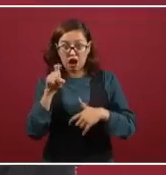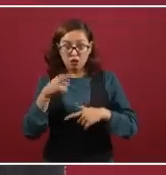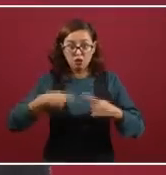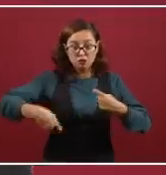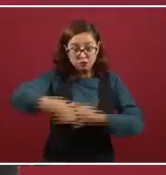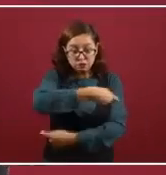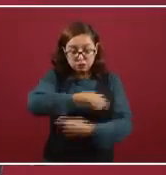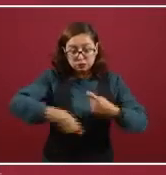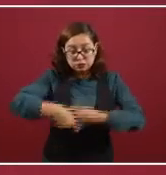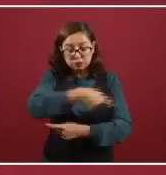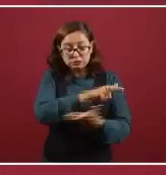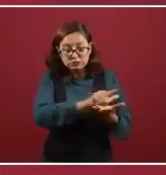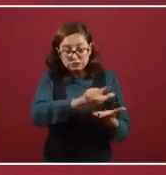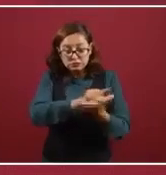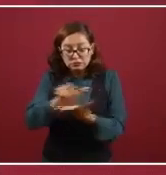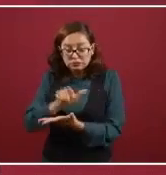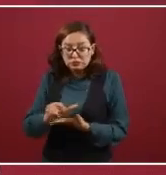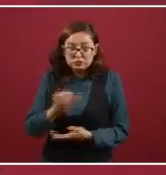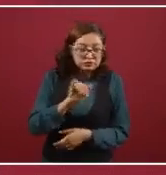de tratamiento del agua?